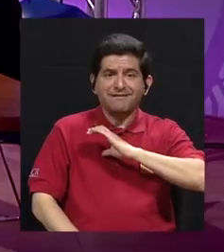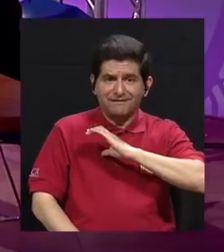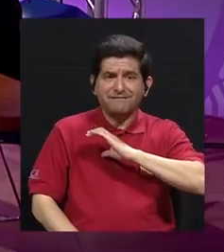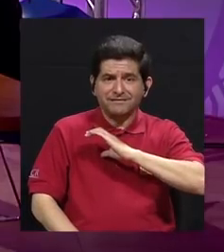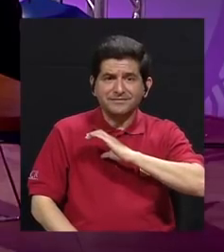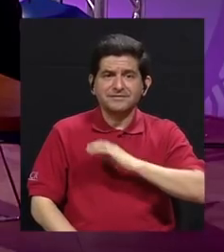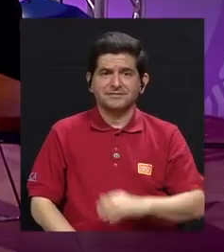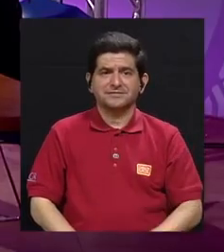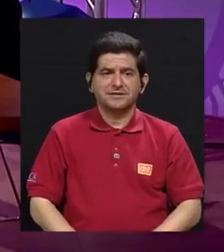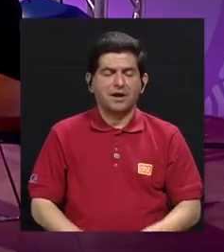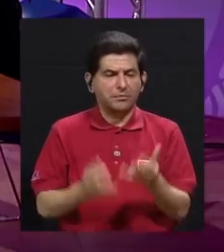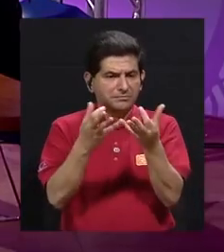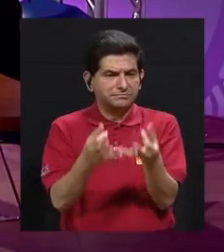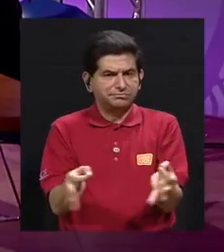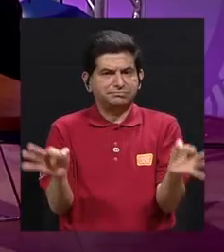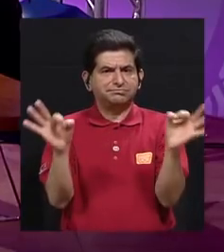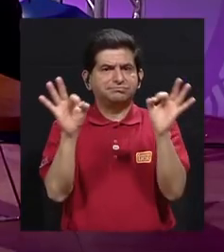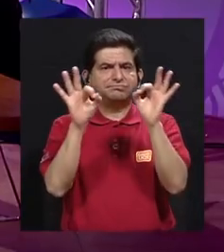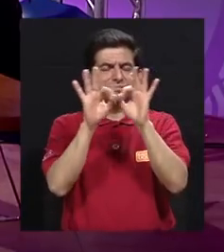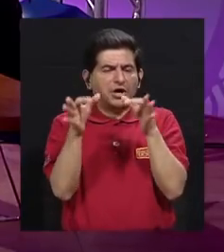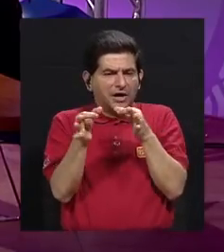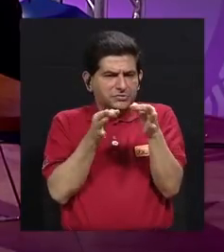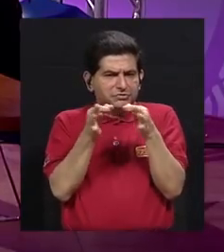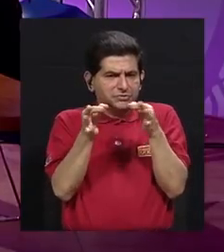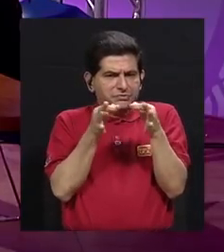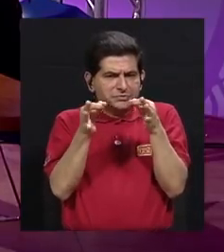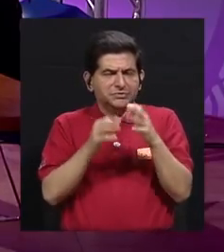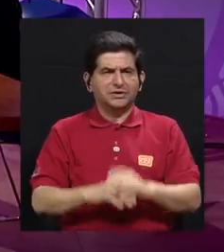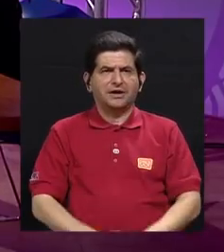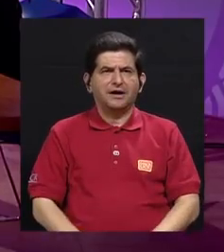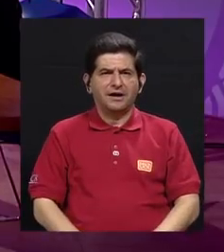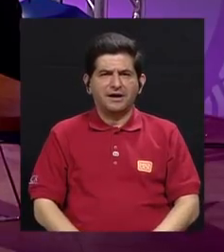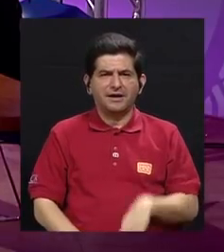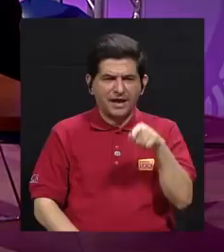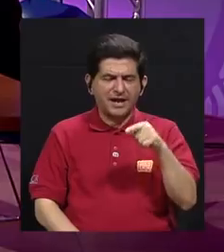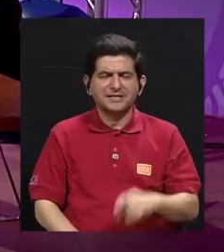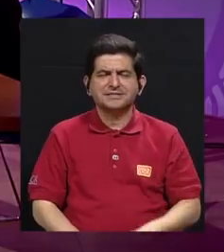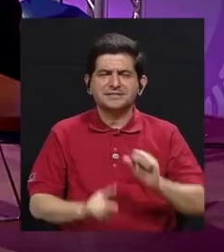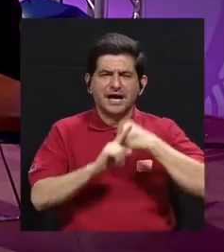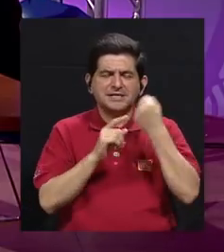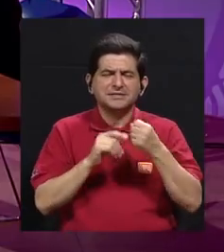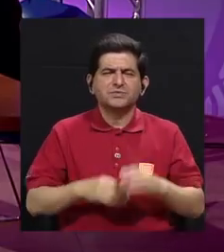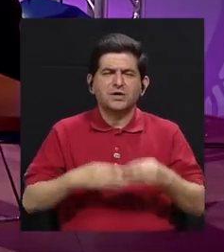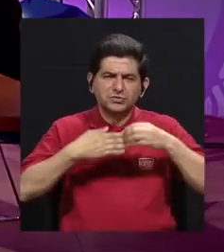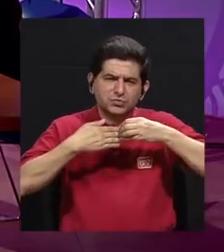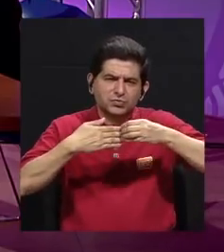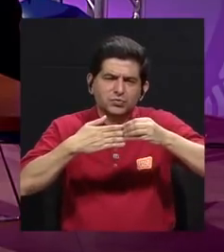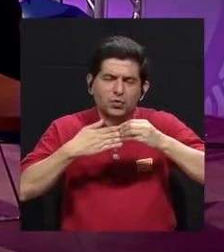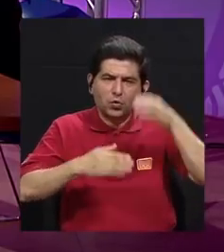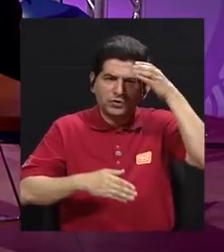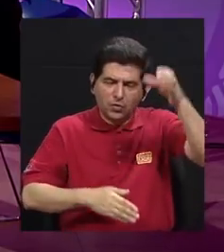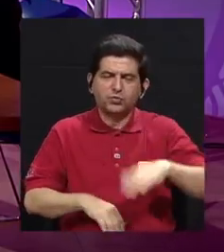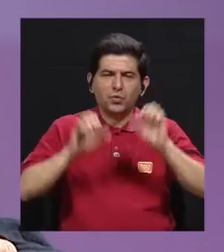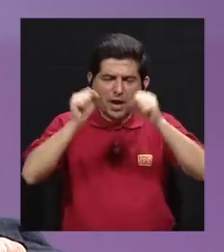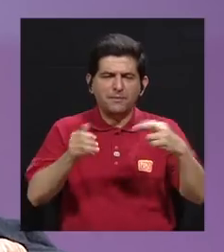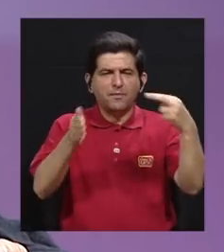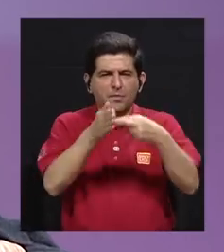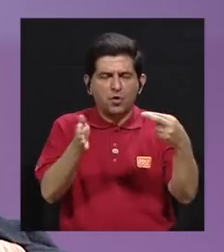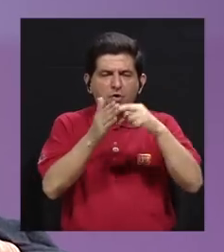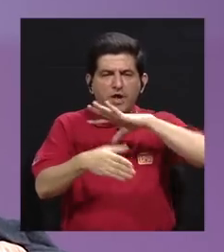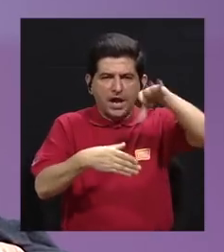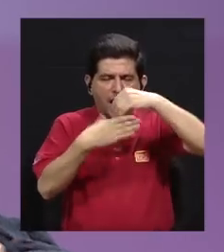un rasgo muy notable que explica también la ductilidad de la cultura